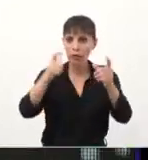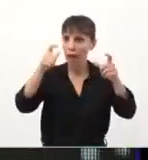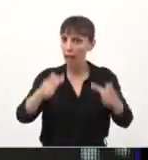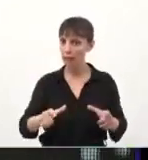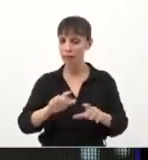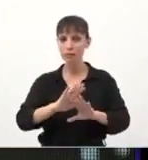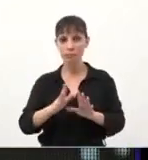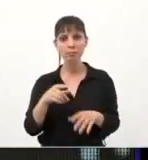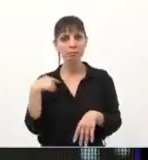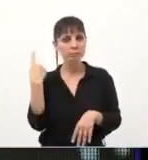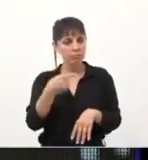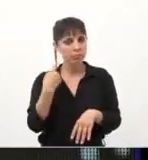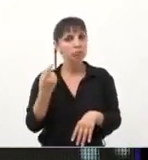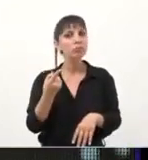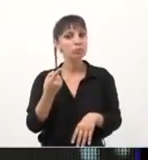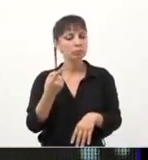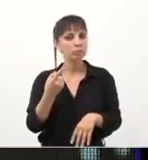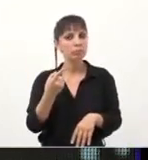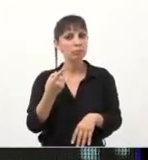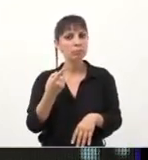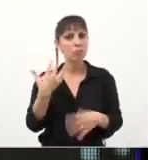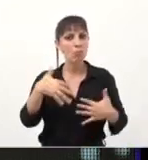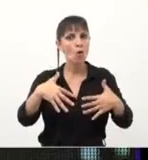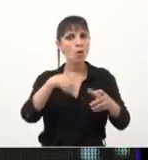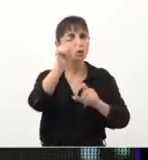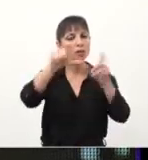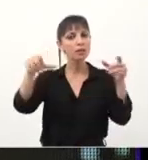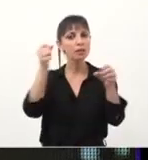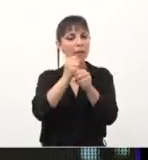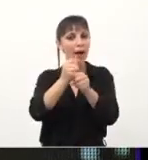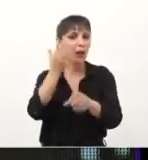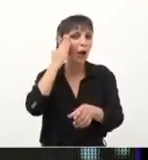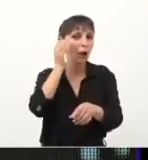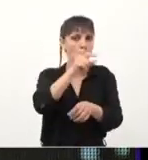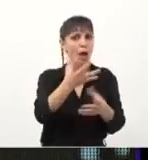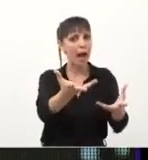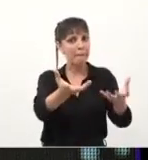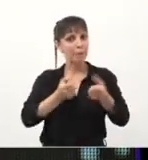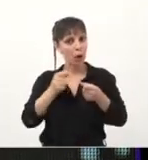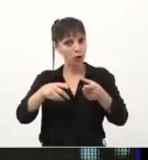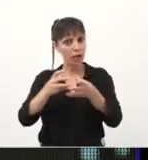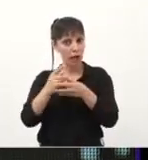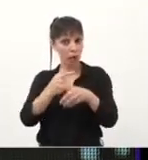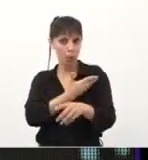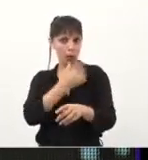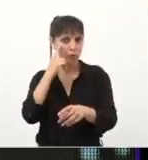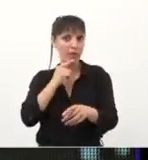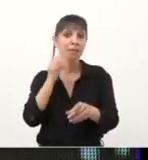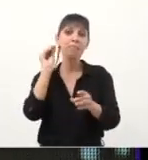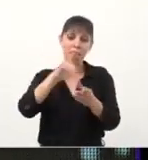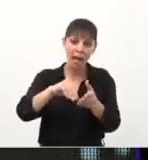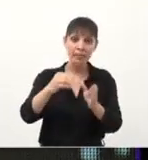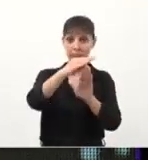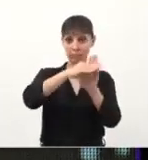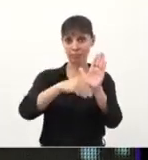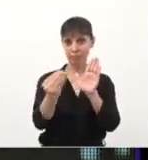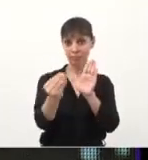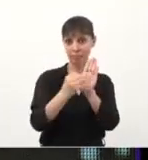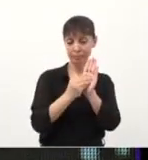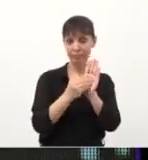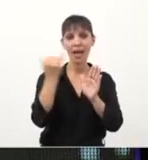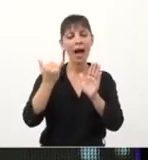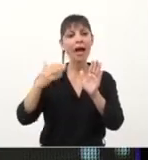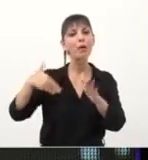De hecho, muchísimos trabajadores de la cultura nos apoyan y forman parte de nuestras listas. Y hay un proceso en el